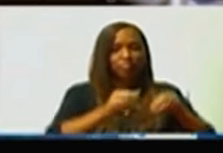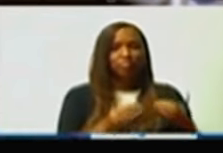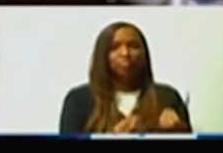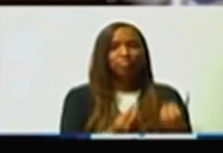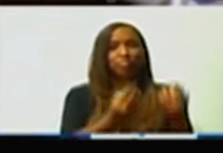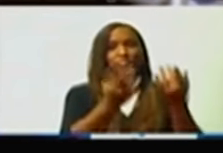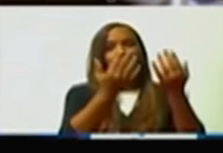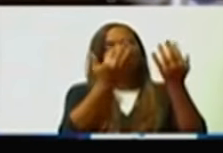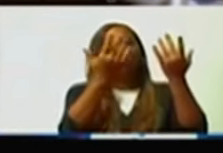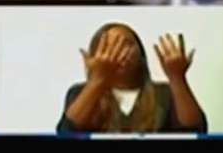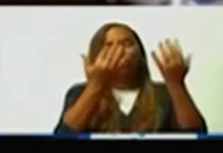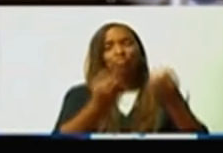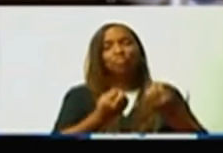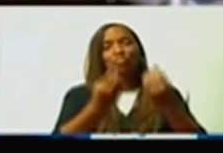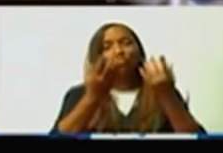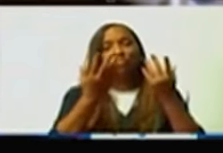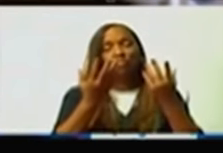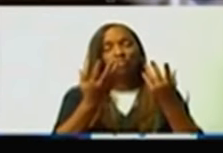que comprenden